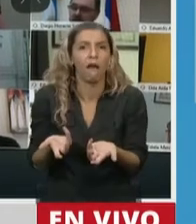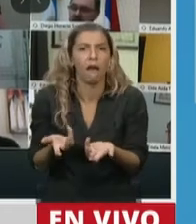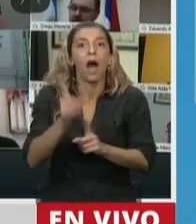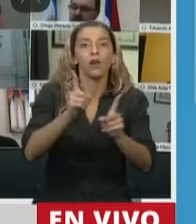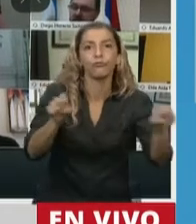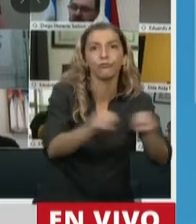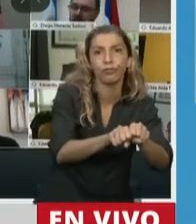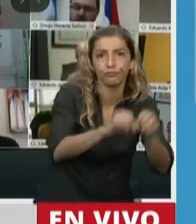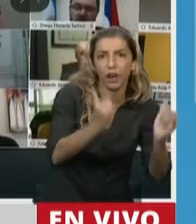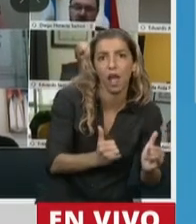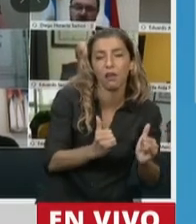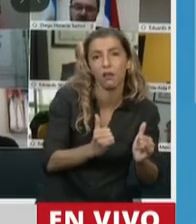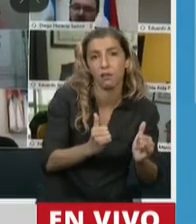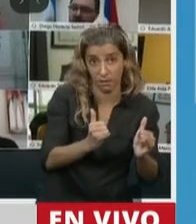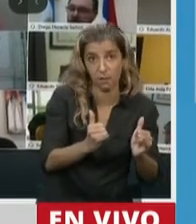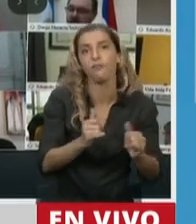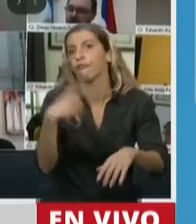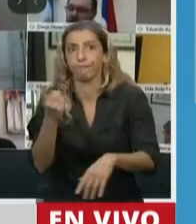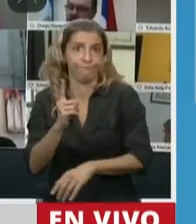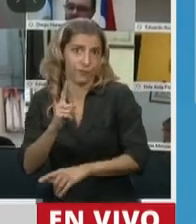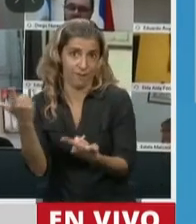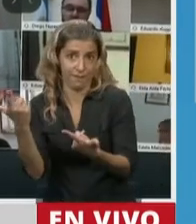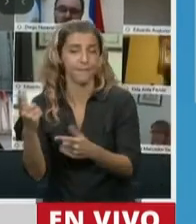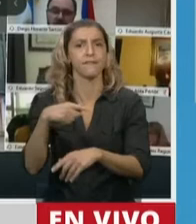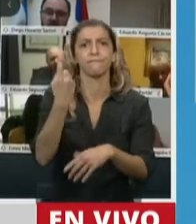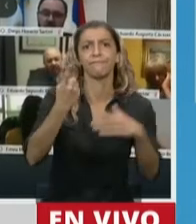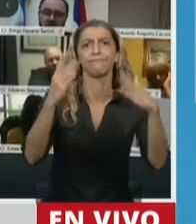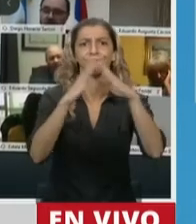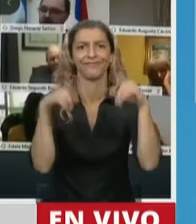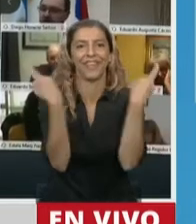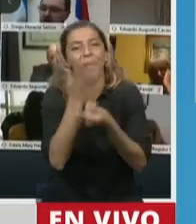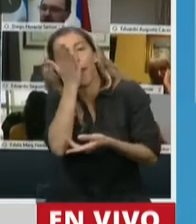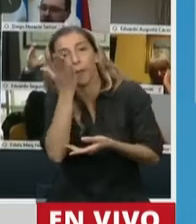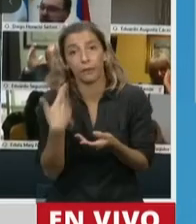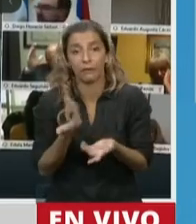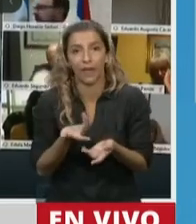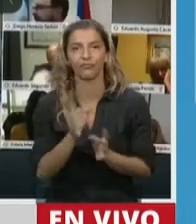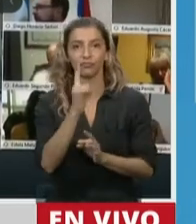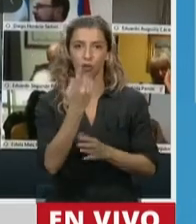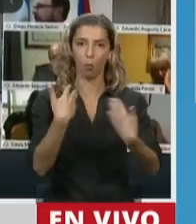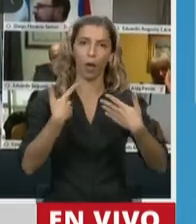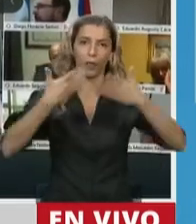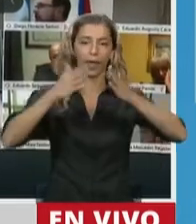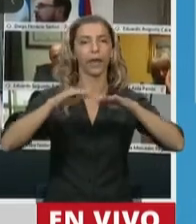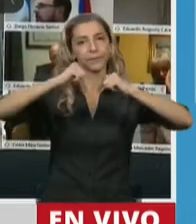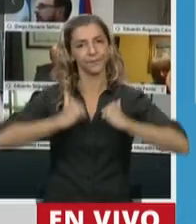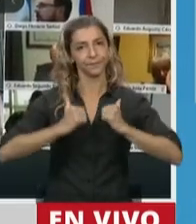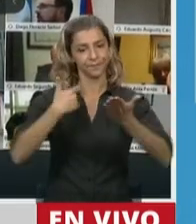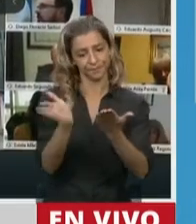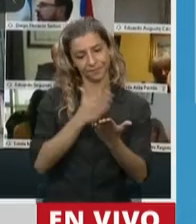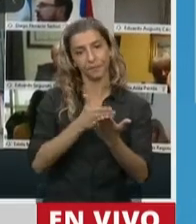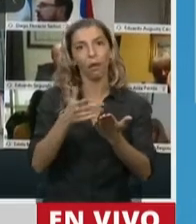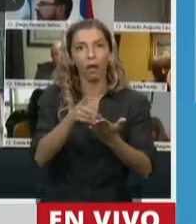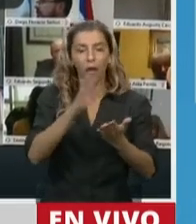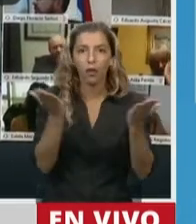habitación, otros en una habitación donde viven con 10 personas. Esto, nosotros tenemos que trabajar